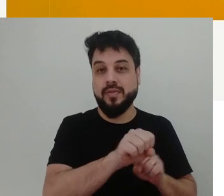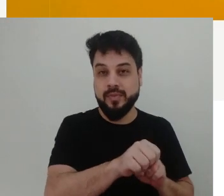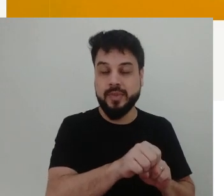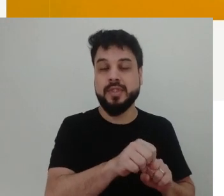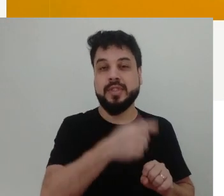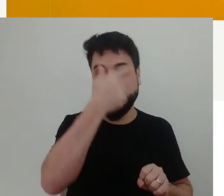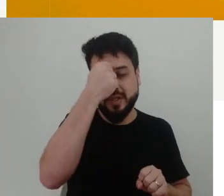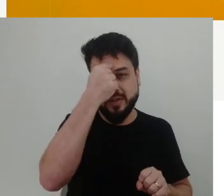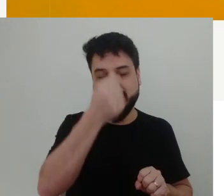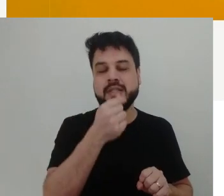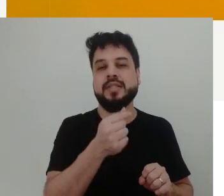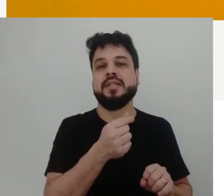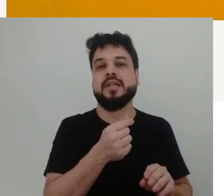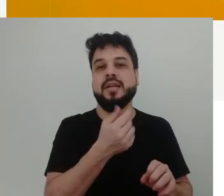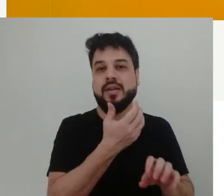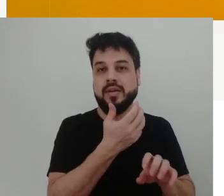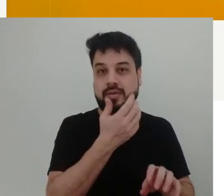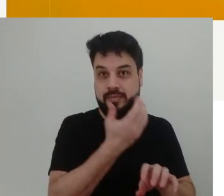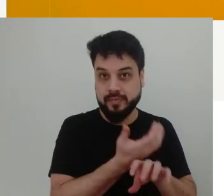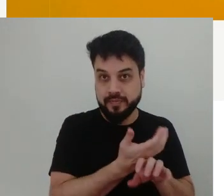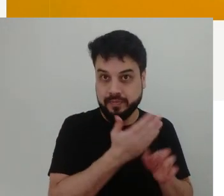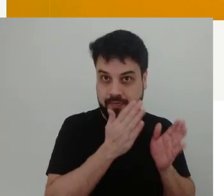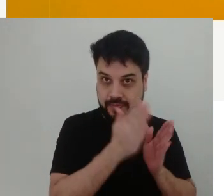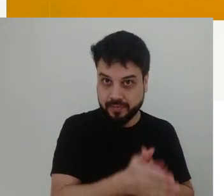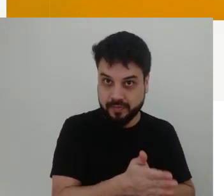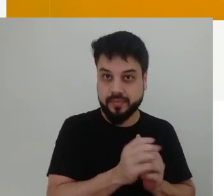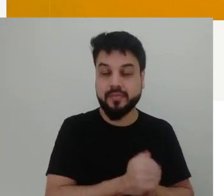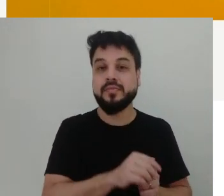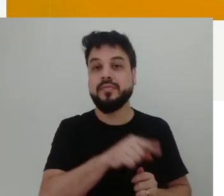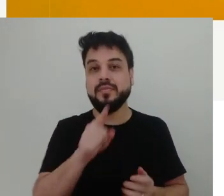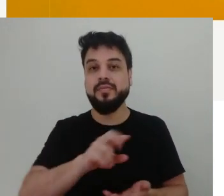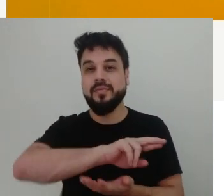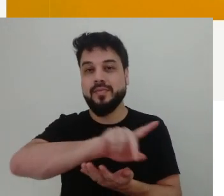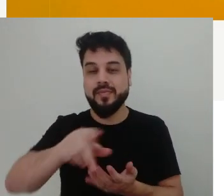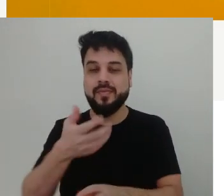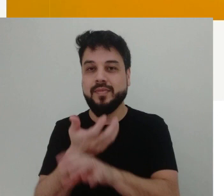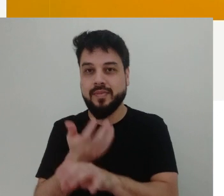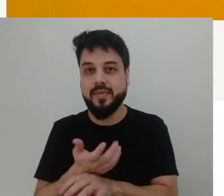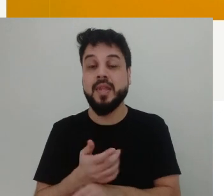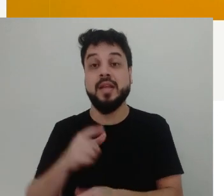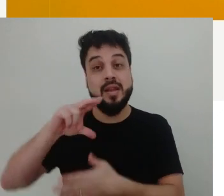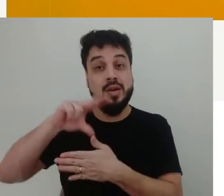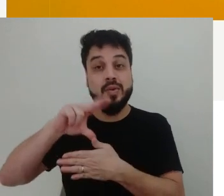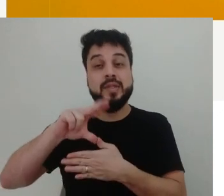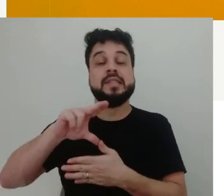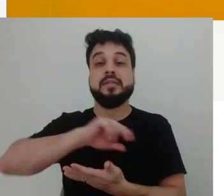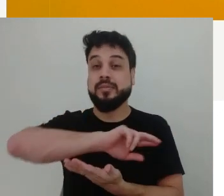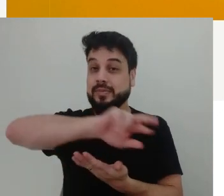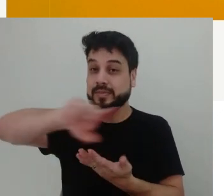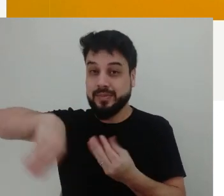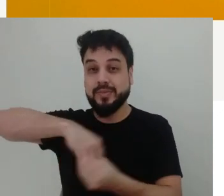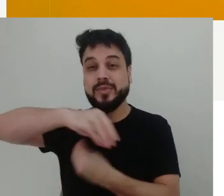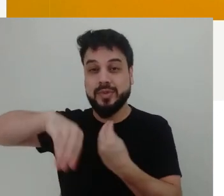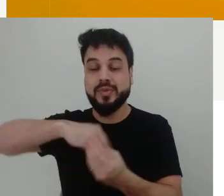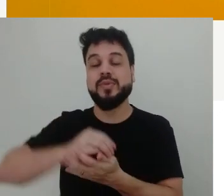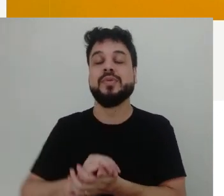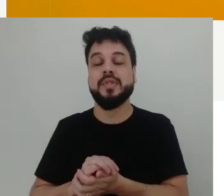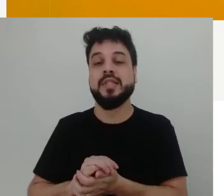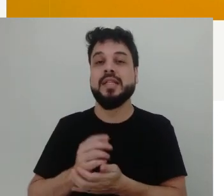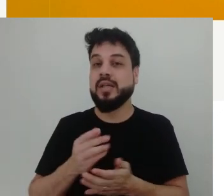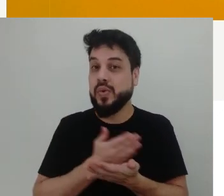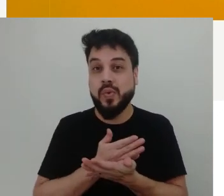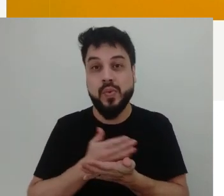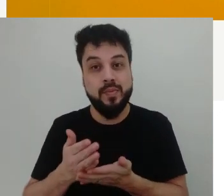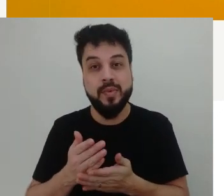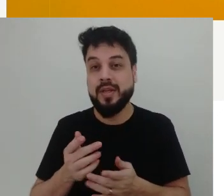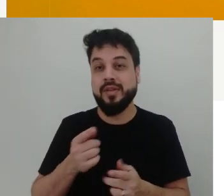del diletante, que puede falar de muchas cosas, pero sin rigor sobre